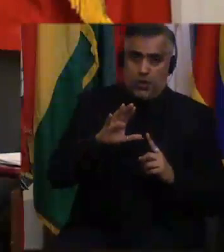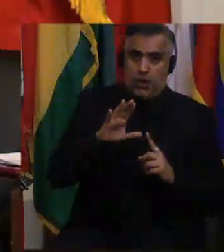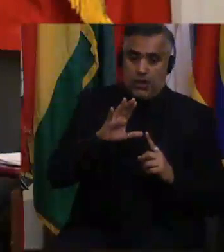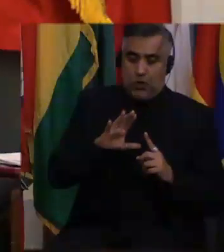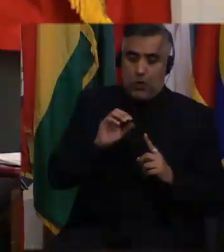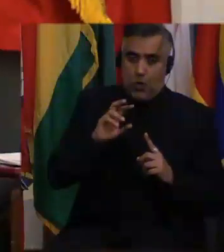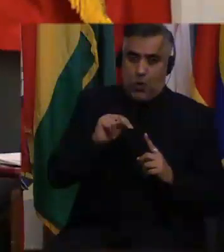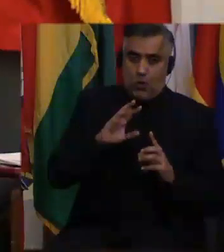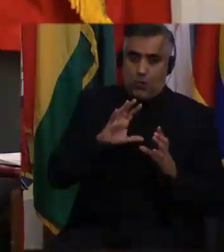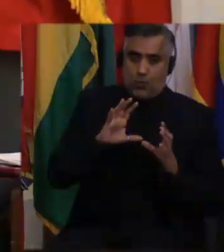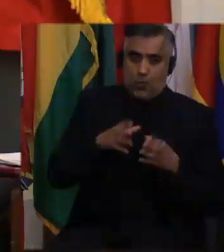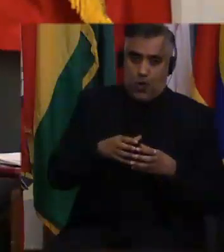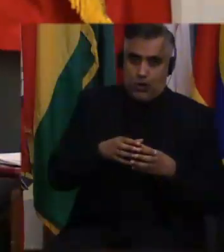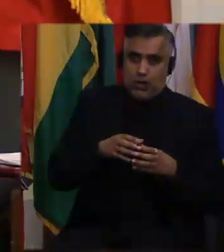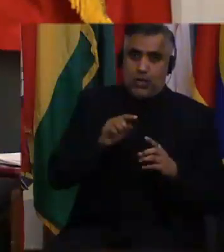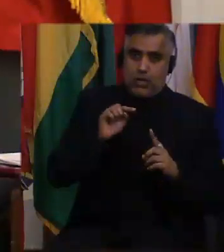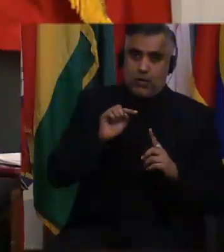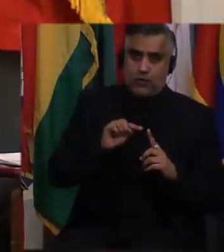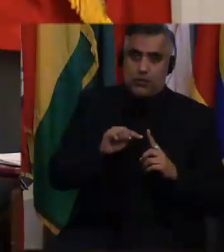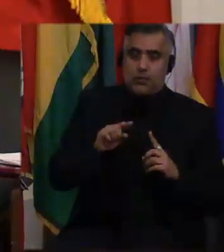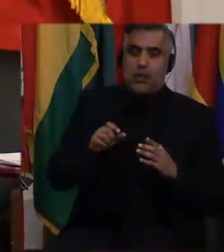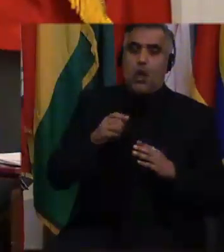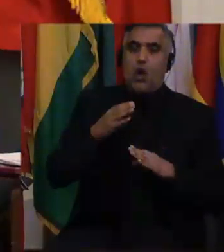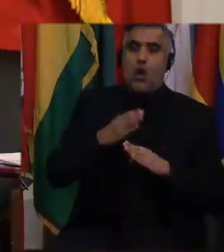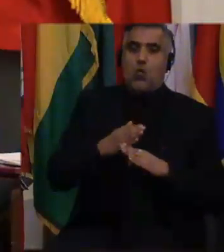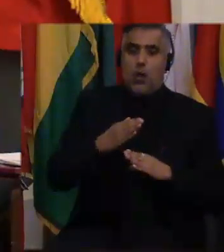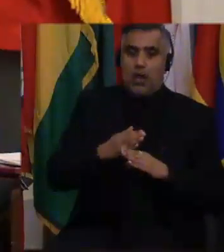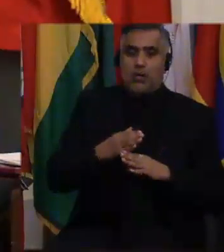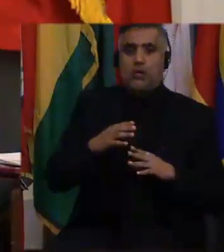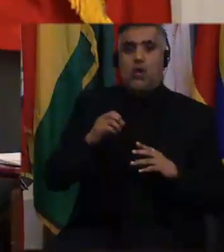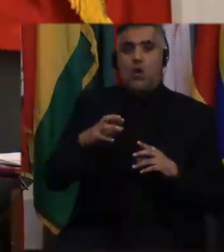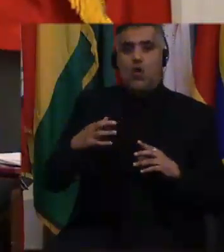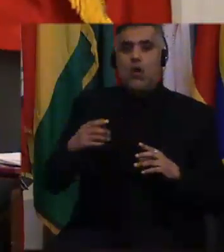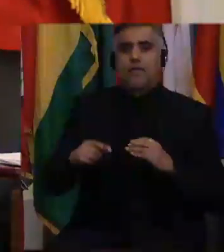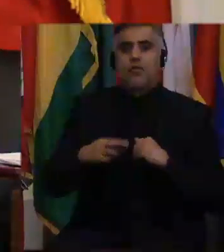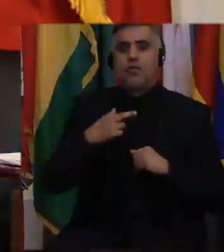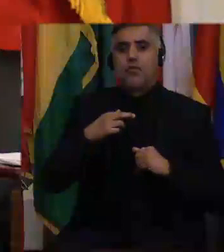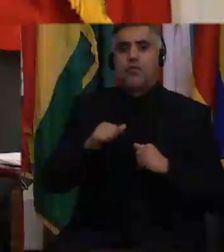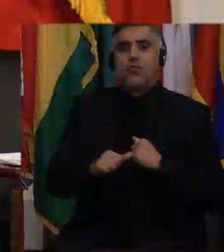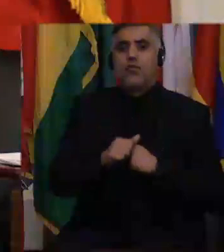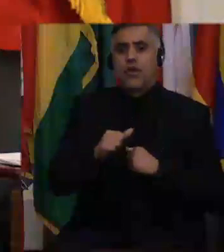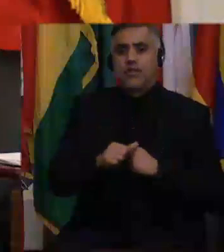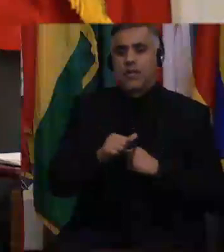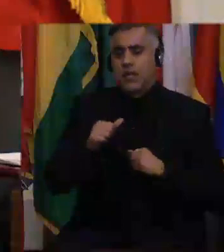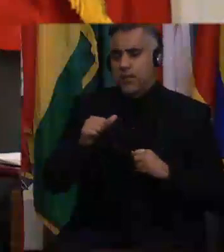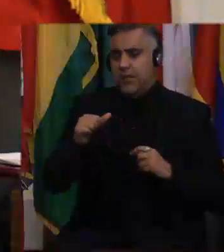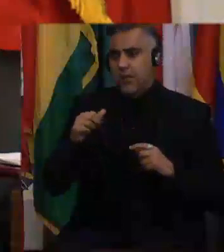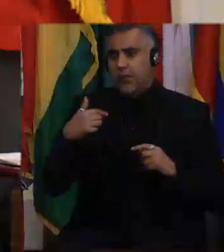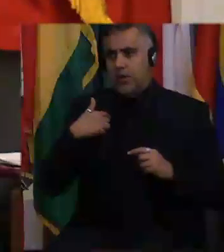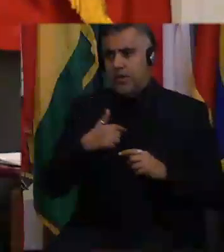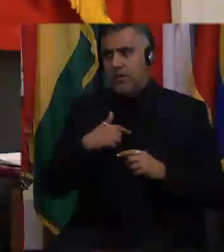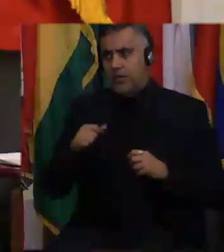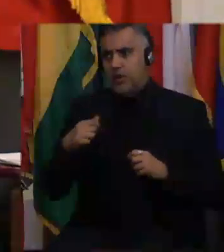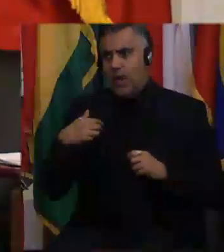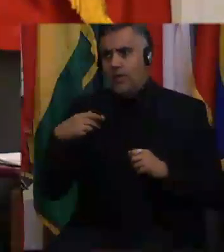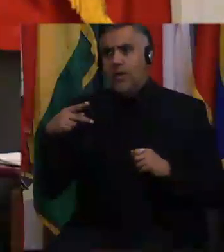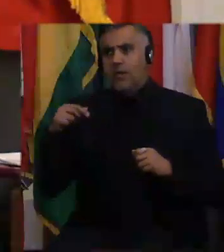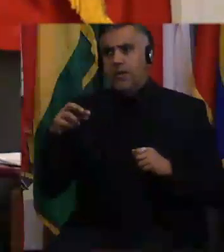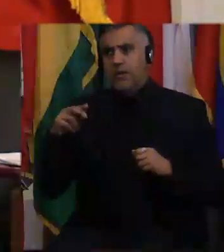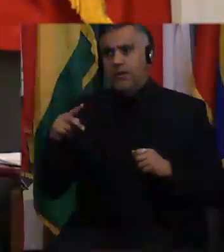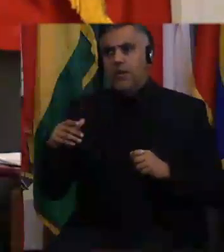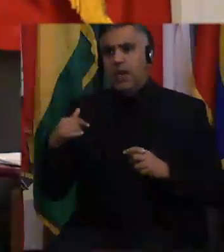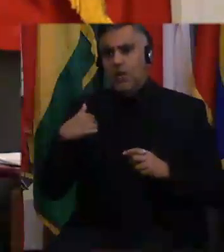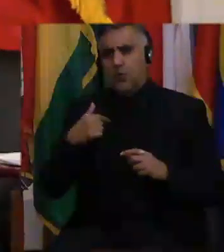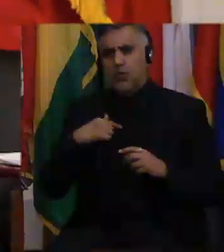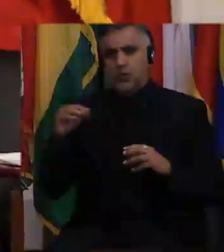está recibiendo amenazas, hay mujeres a las que le dicen, bueno, como tenemos que cumplir con una ley de paridad, la vamos a poner en tal puesto para que usted